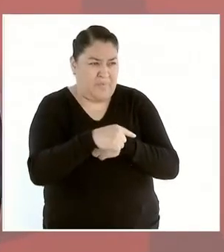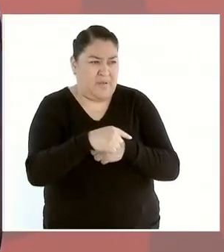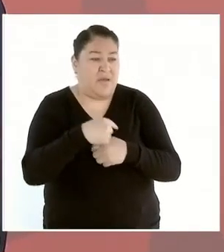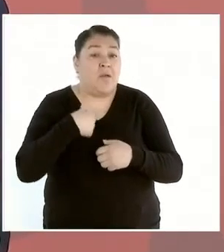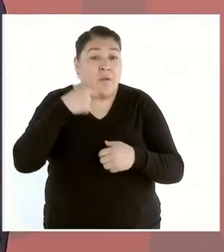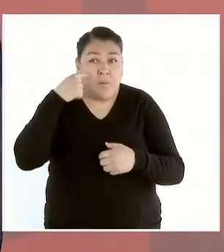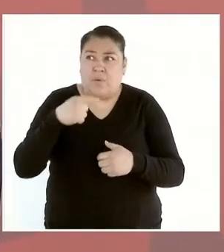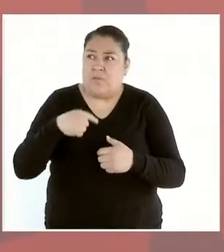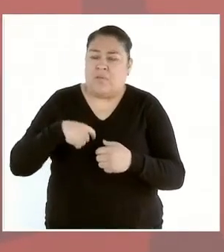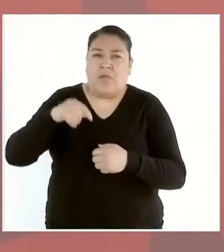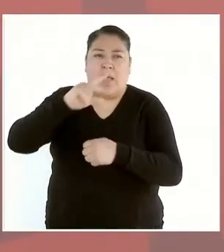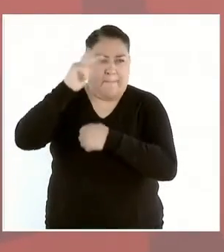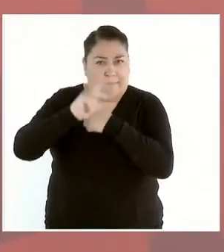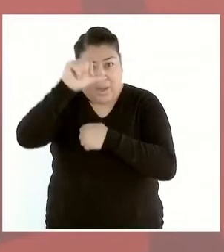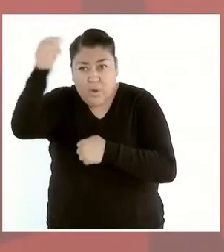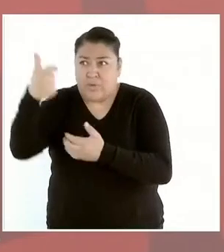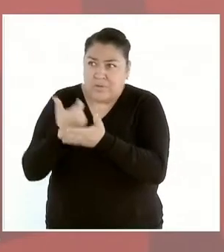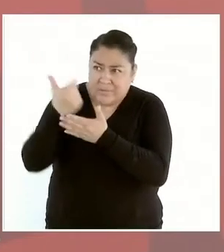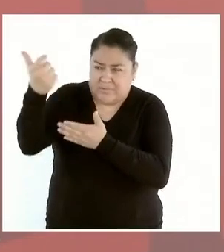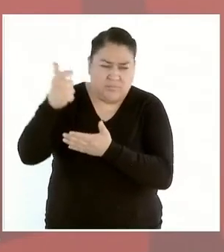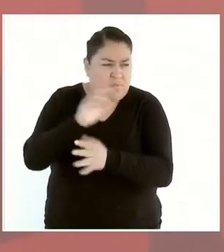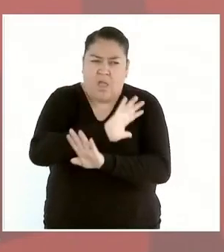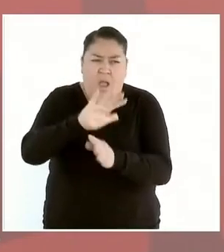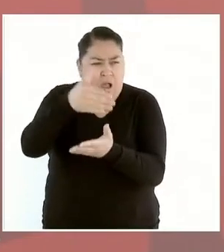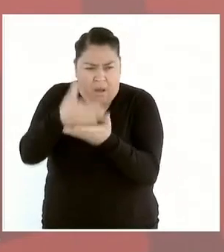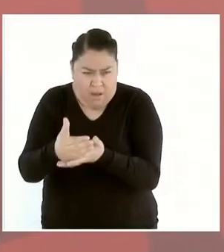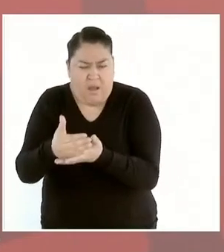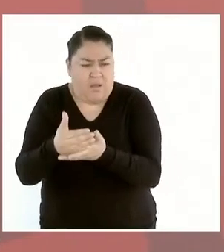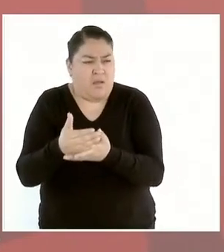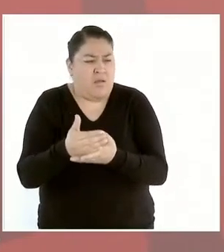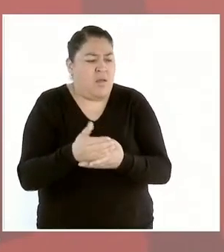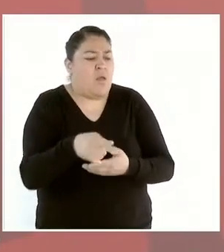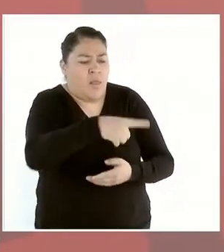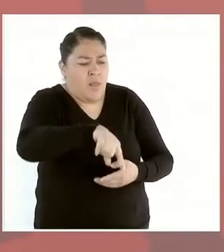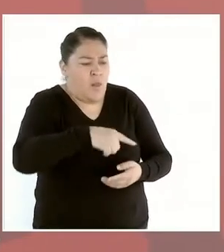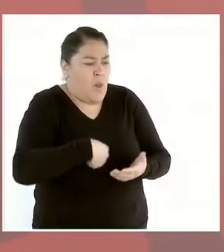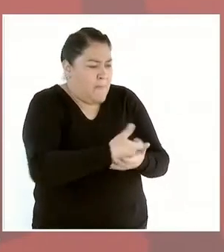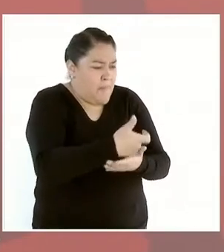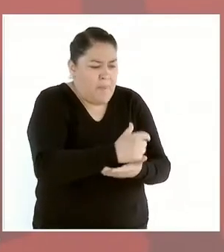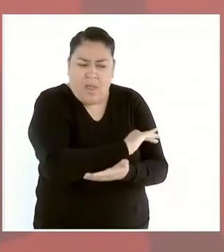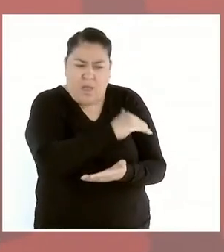de ambas deudas durante dos años